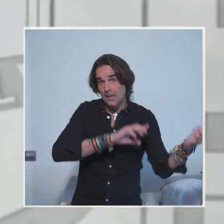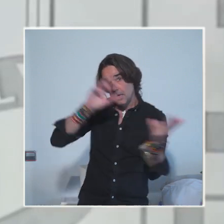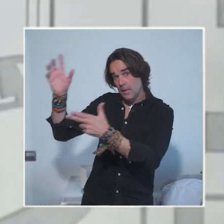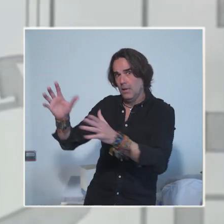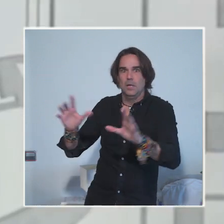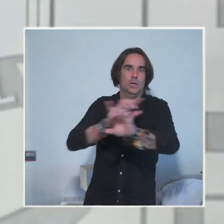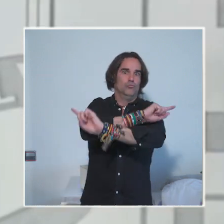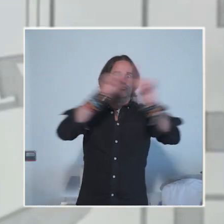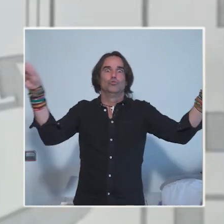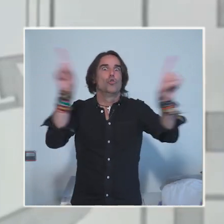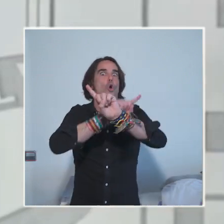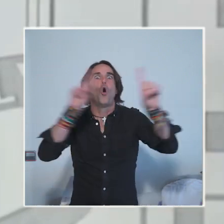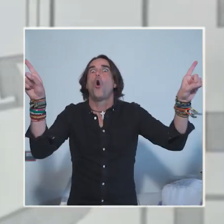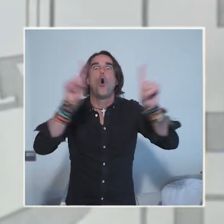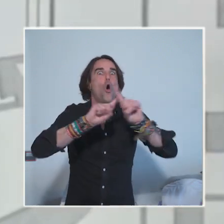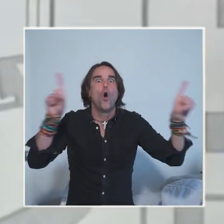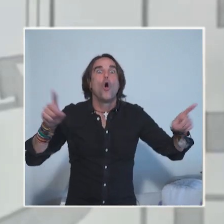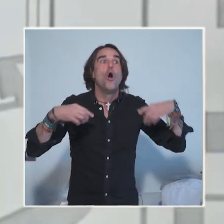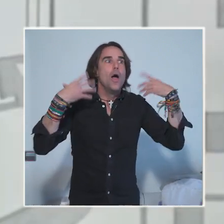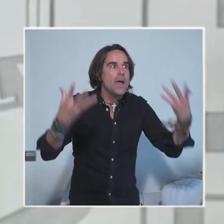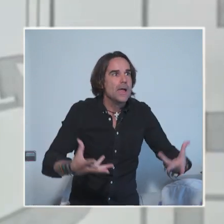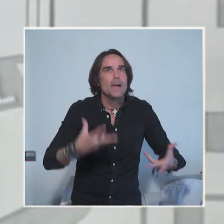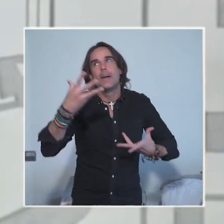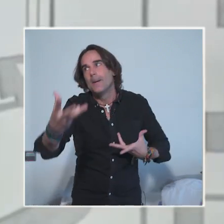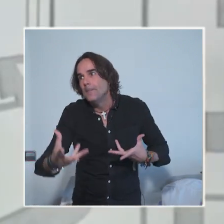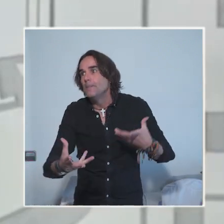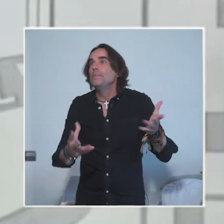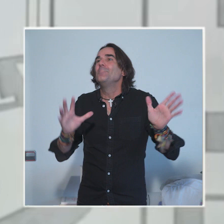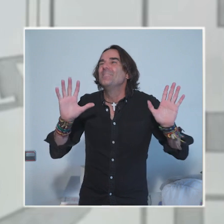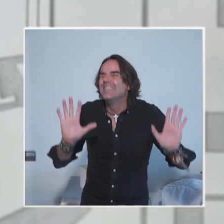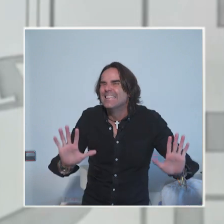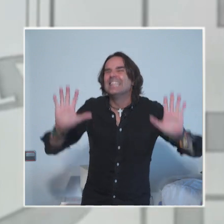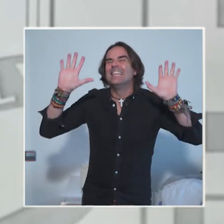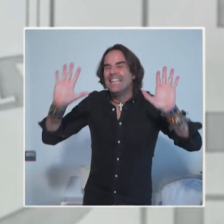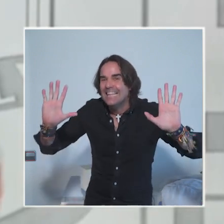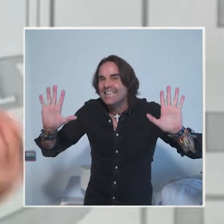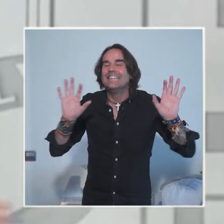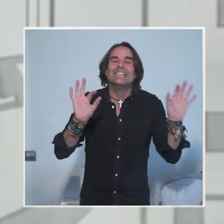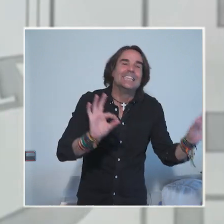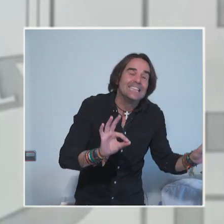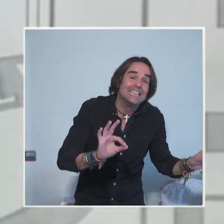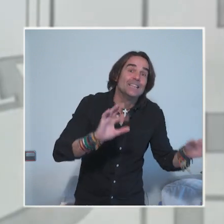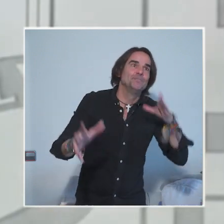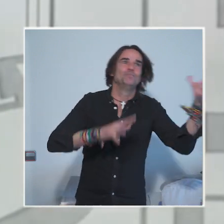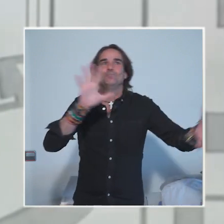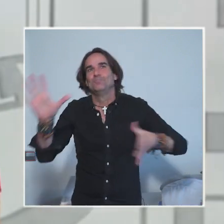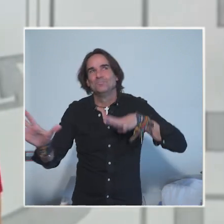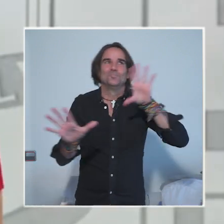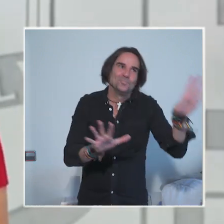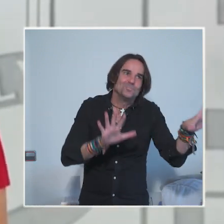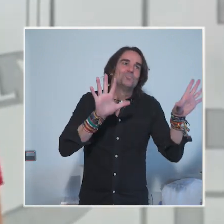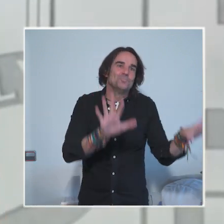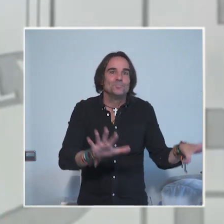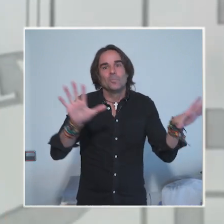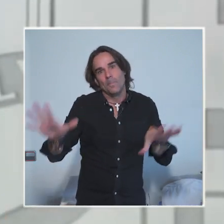engrosan las listas de desempleo. Los ERTE sirven para evitar la destrucción de empleo. Por favor, seamos